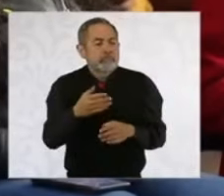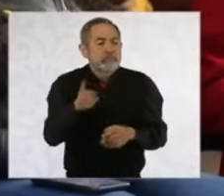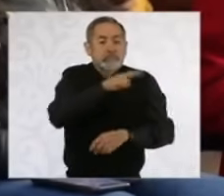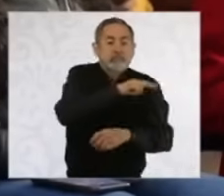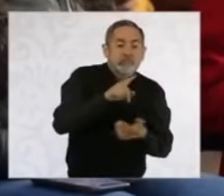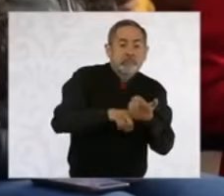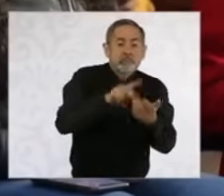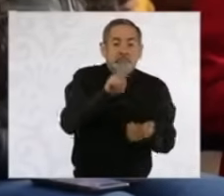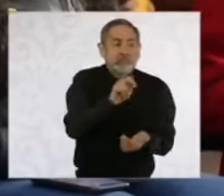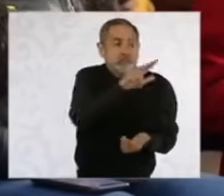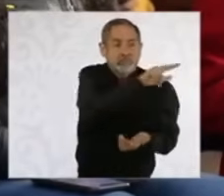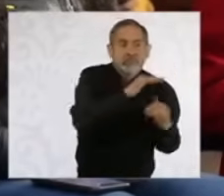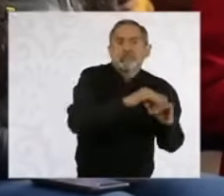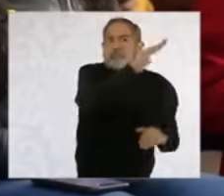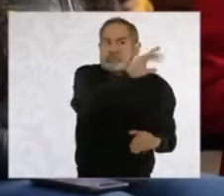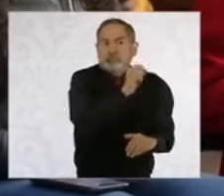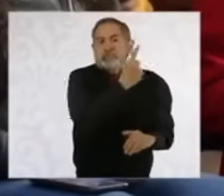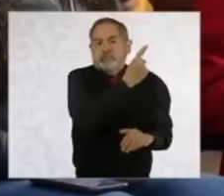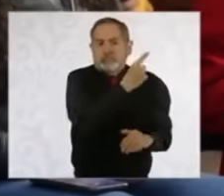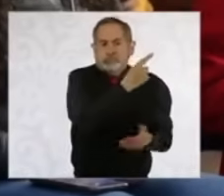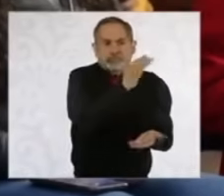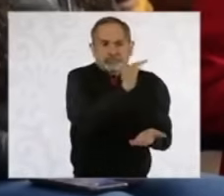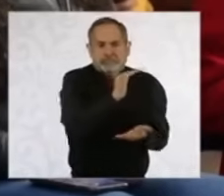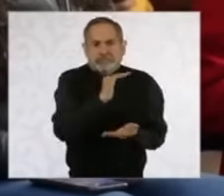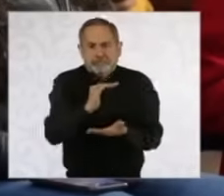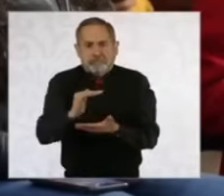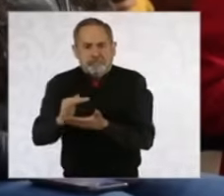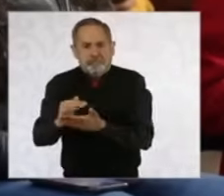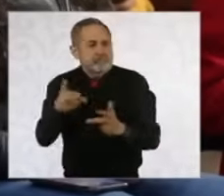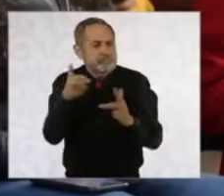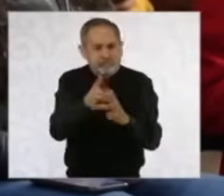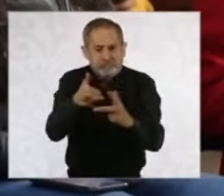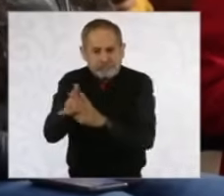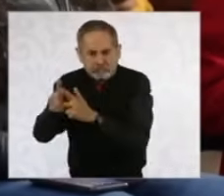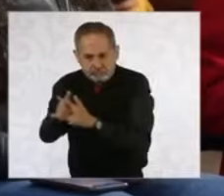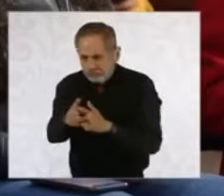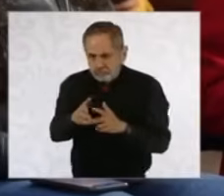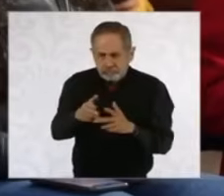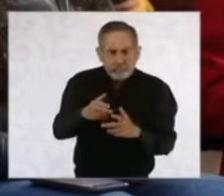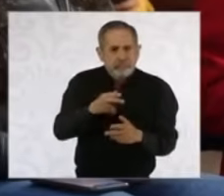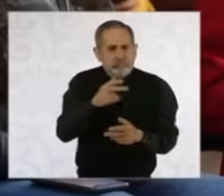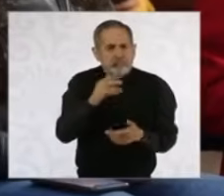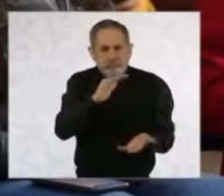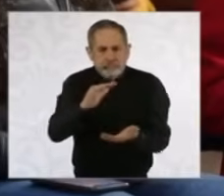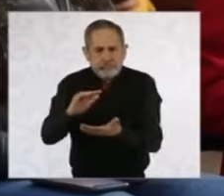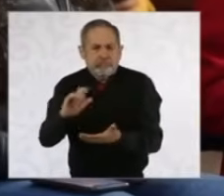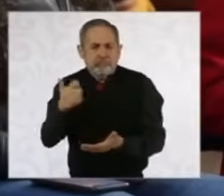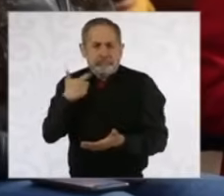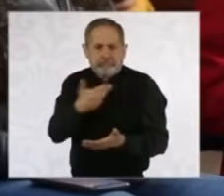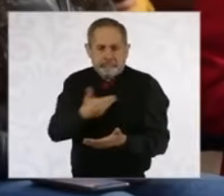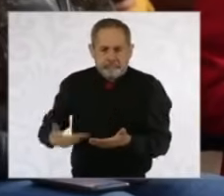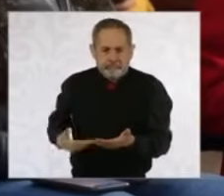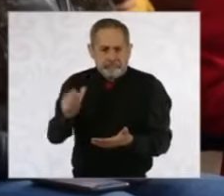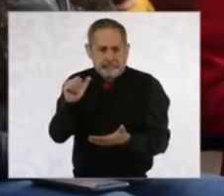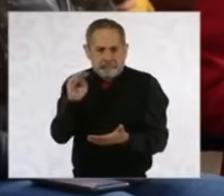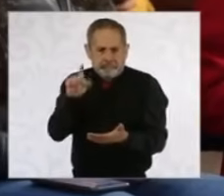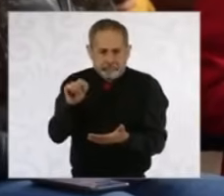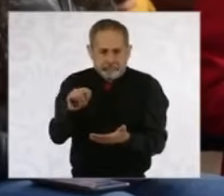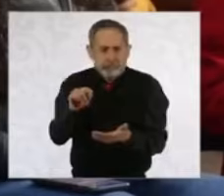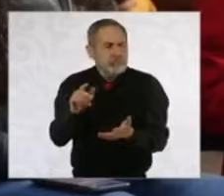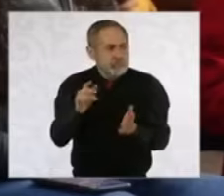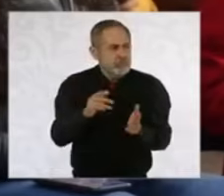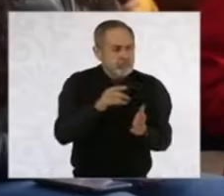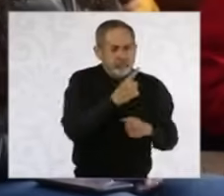2018, de 29.1. Esto es, vamos, de lo que fue el sexenio del presidente, del ahora expresidente Andrés Manuel López